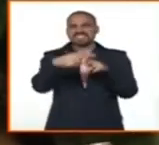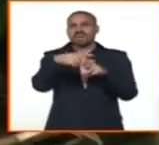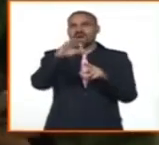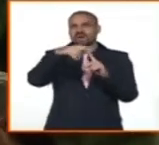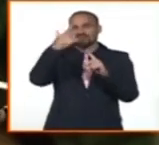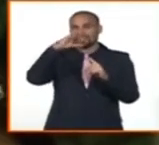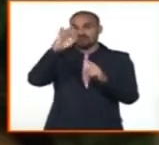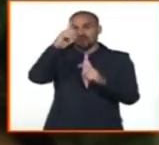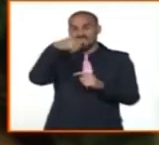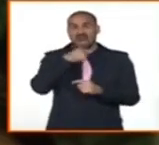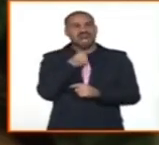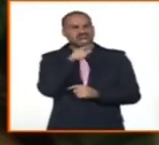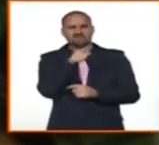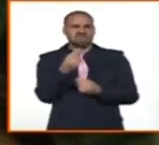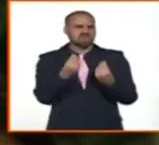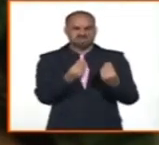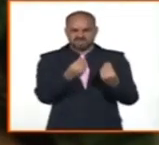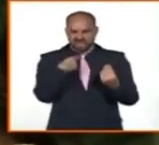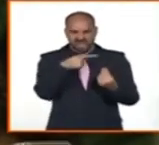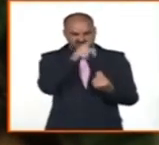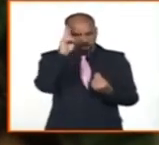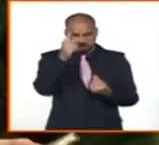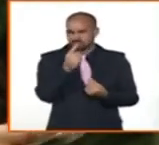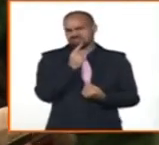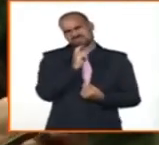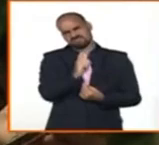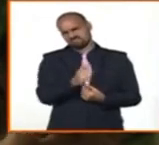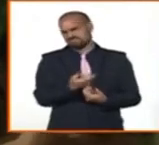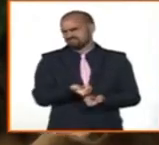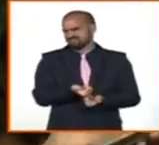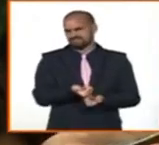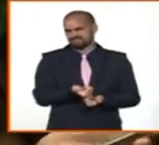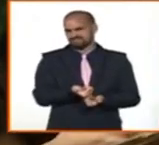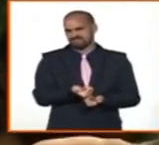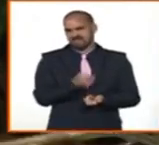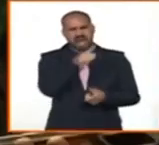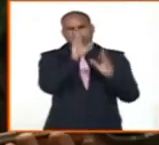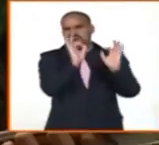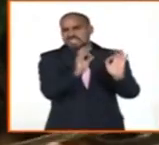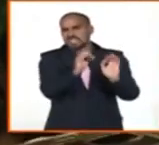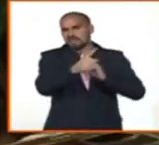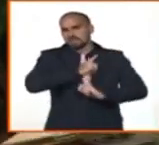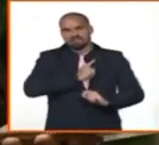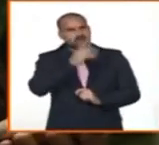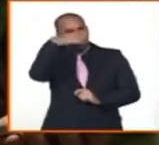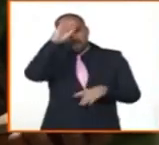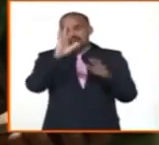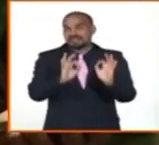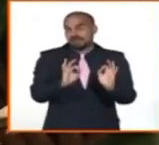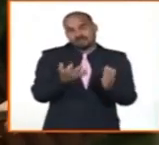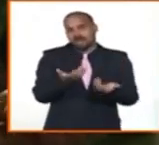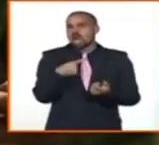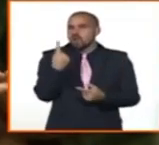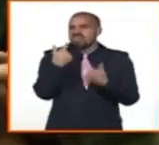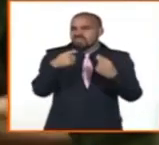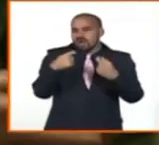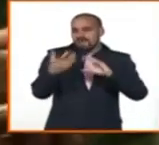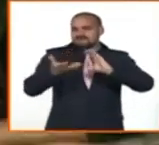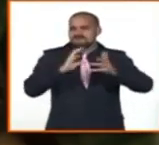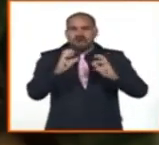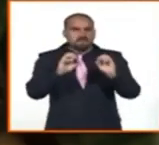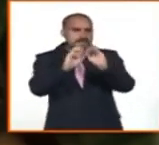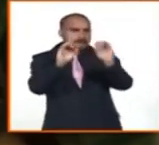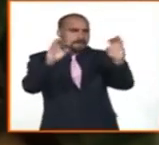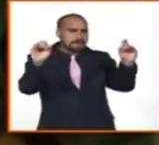Otaola ni el que yo produzca sobre Cuba, pero hay que generar esos espacios de una vida frente a la imagen